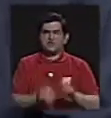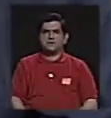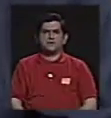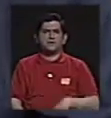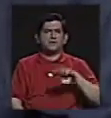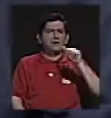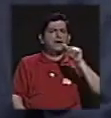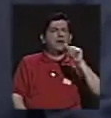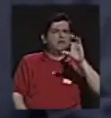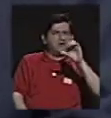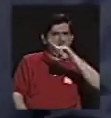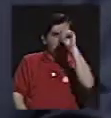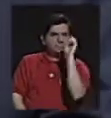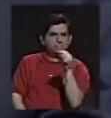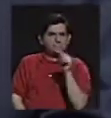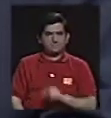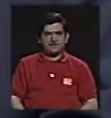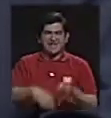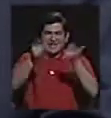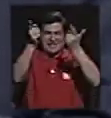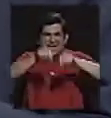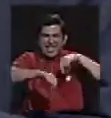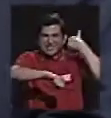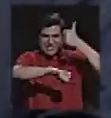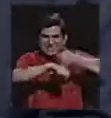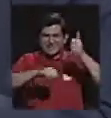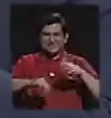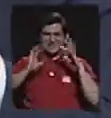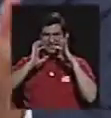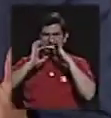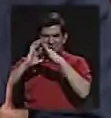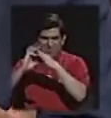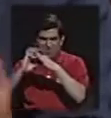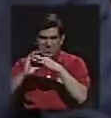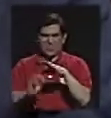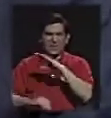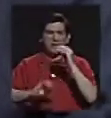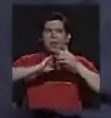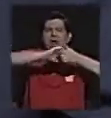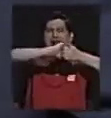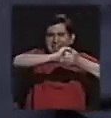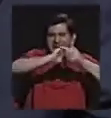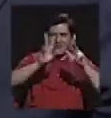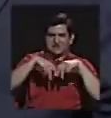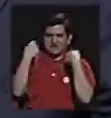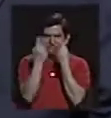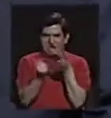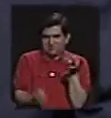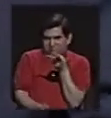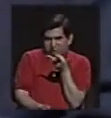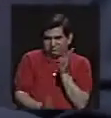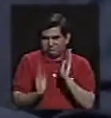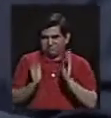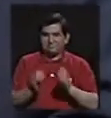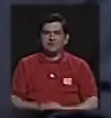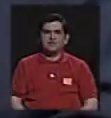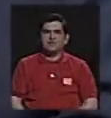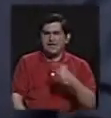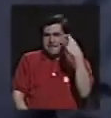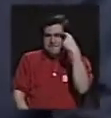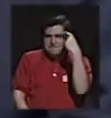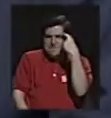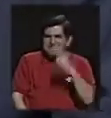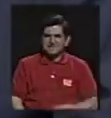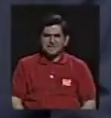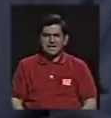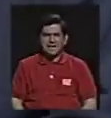Alberto, en caso de que se planteara una coalición o incluso una alianza de partidos, ¿qué podría